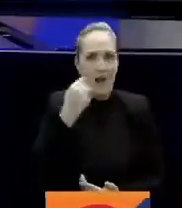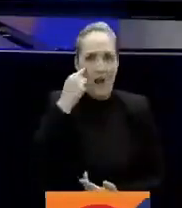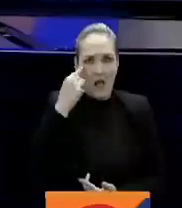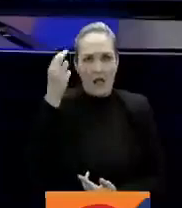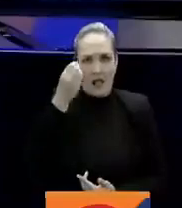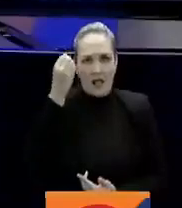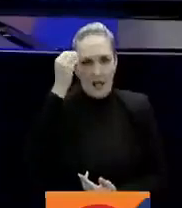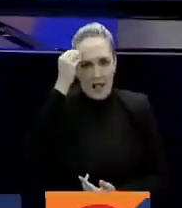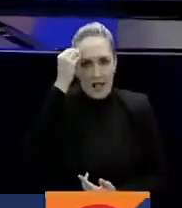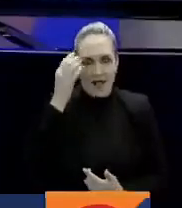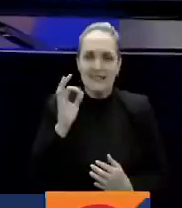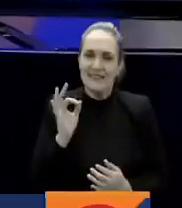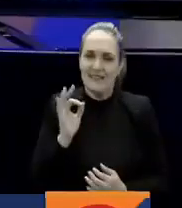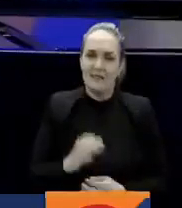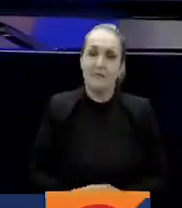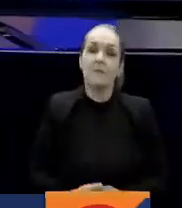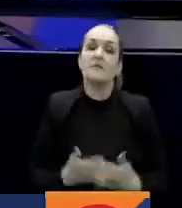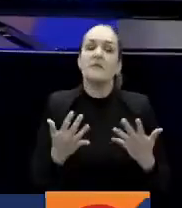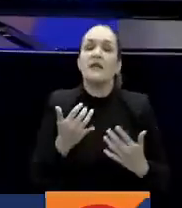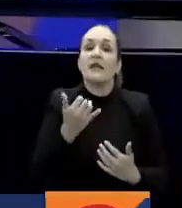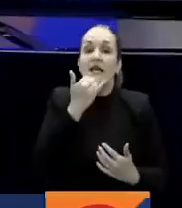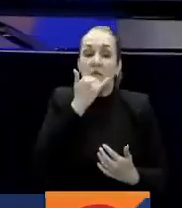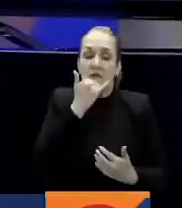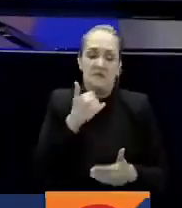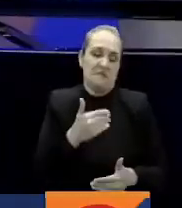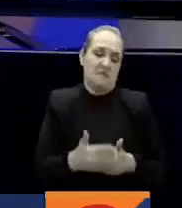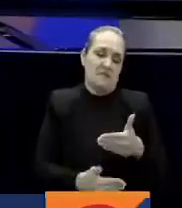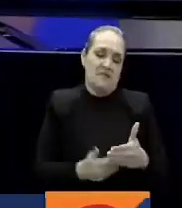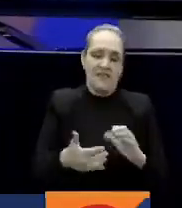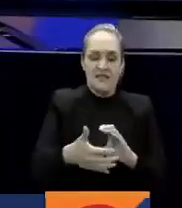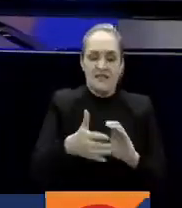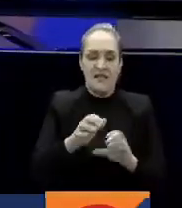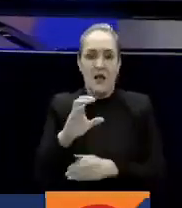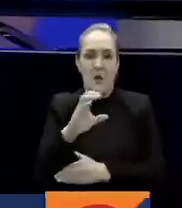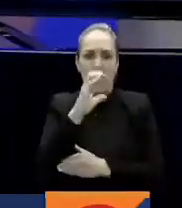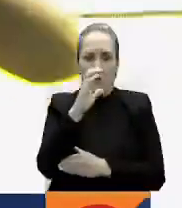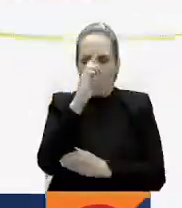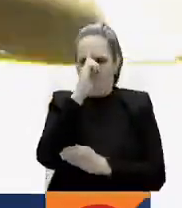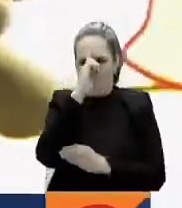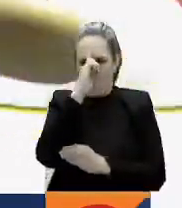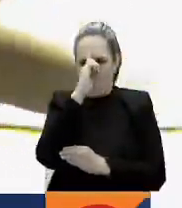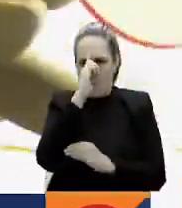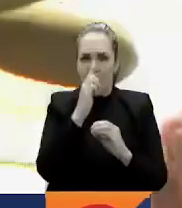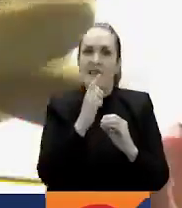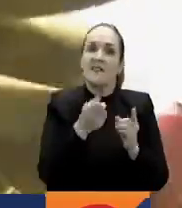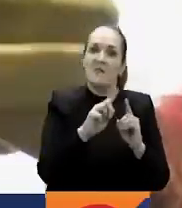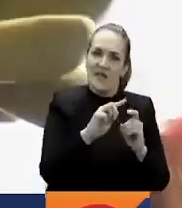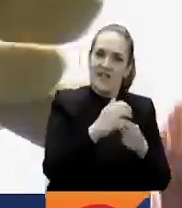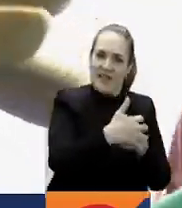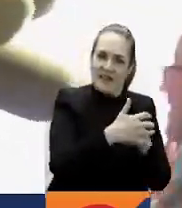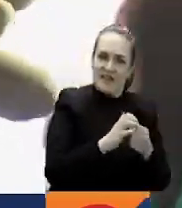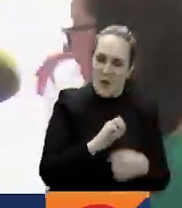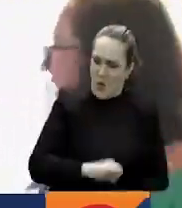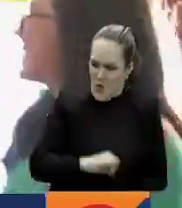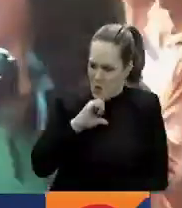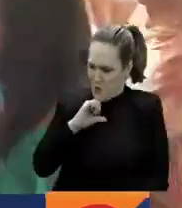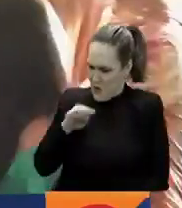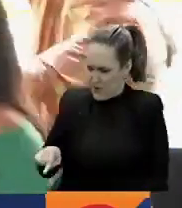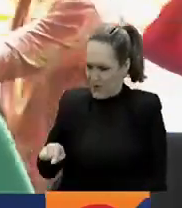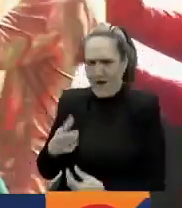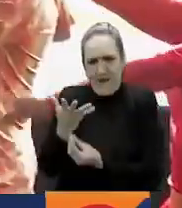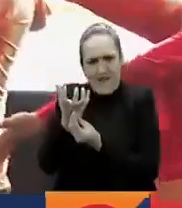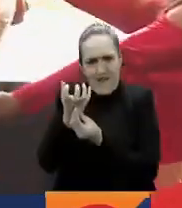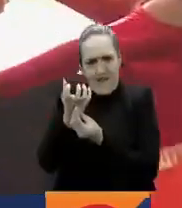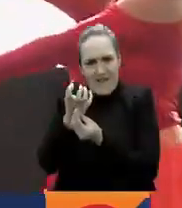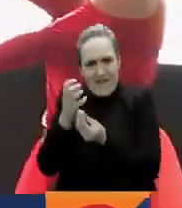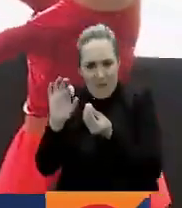con la melodía absolutamente pegada. ¿Qué pasó después? Que Señal Colombia y RTVC se sintió muy orgullosa de todo lo que había hecho